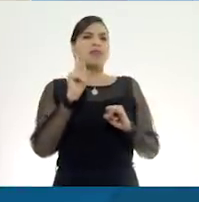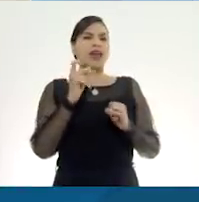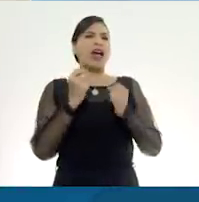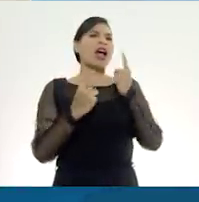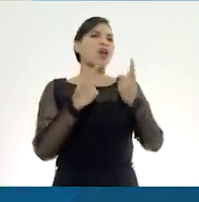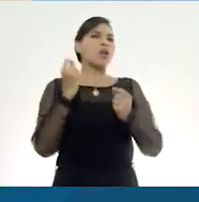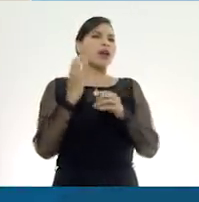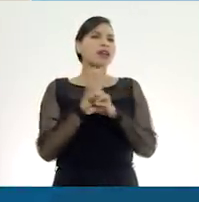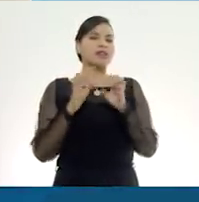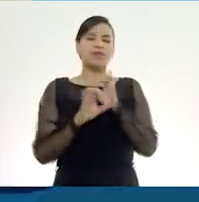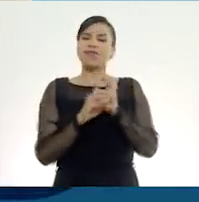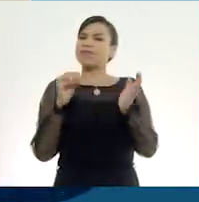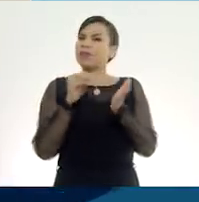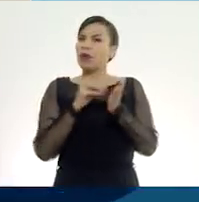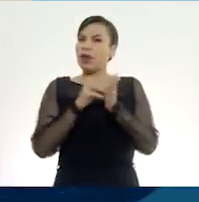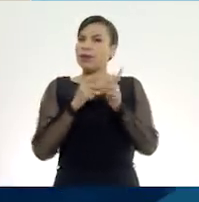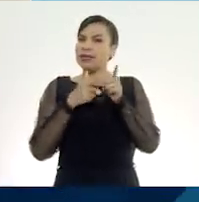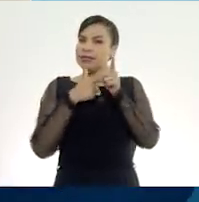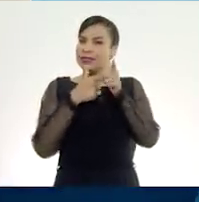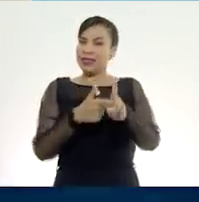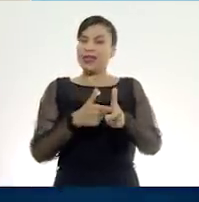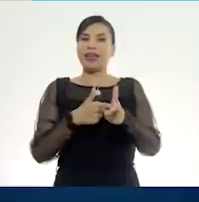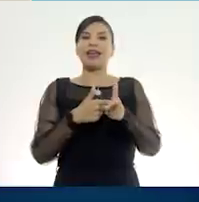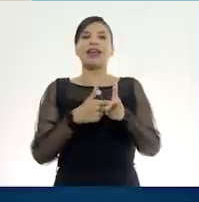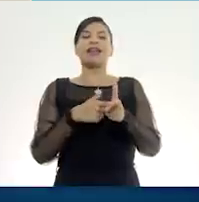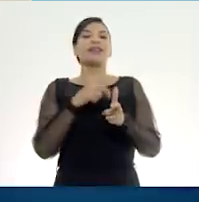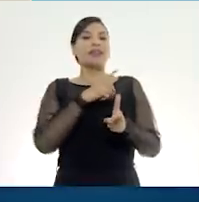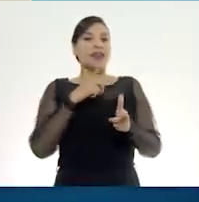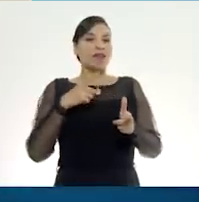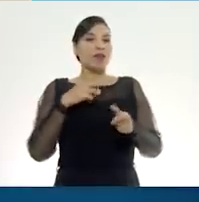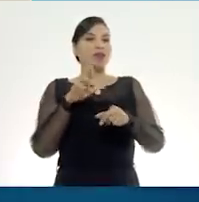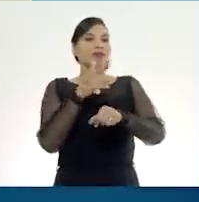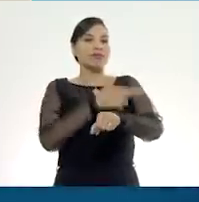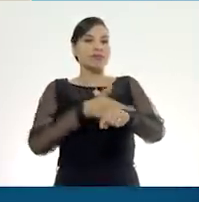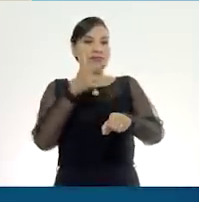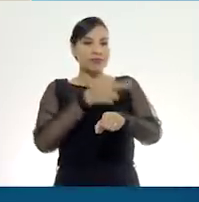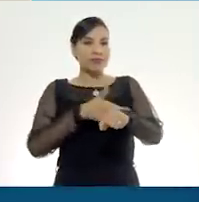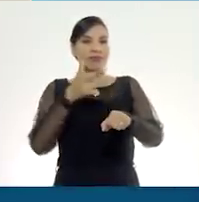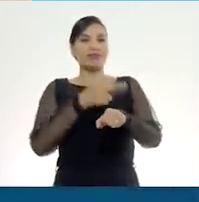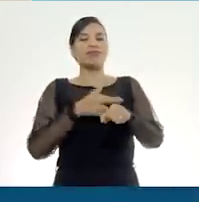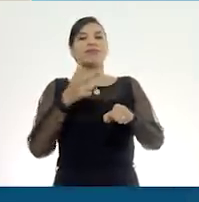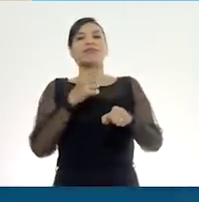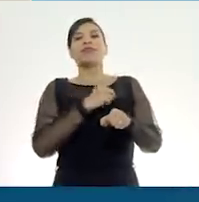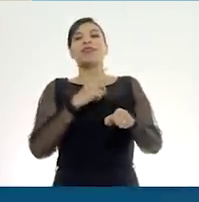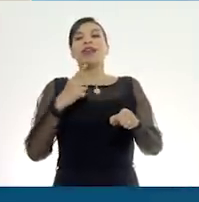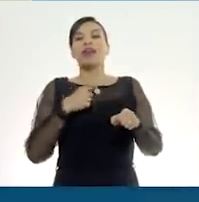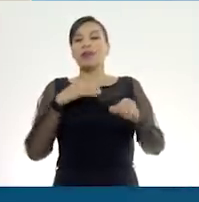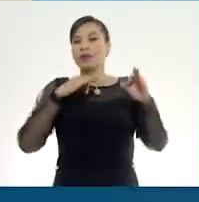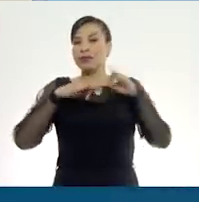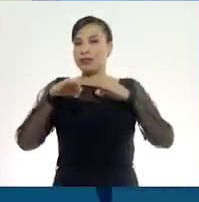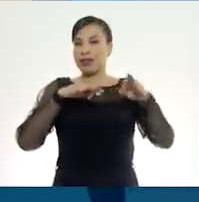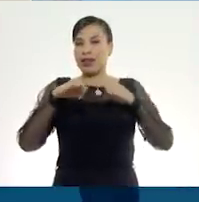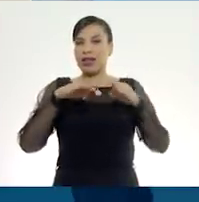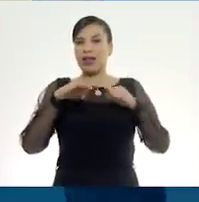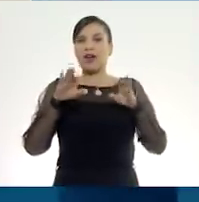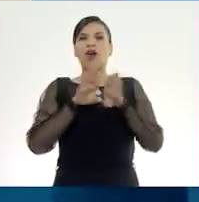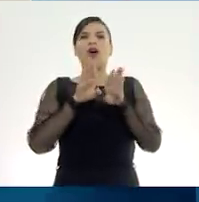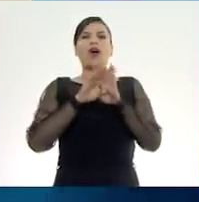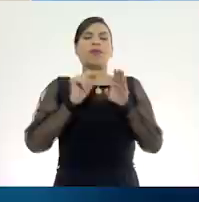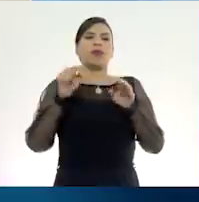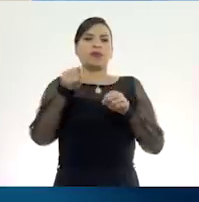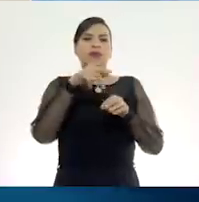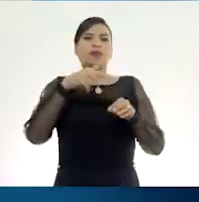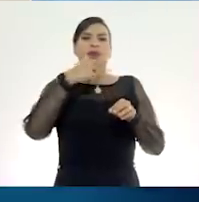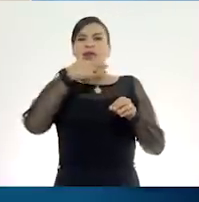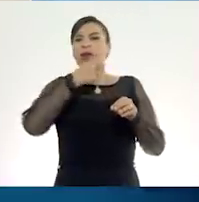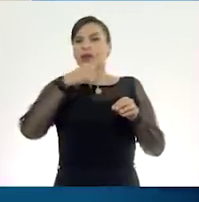algunas cosas todavía permanecen hasta hoy que tenemos que resolver, que tenemos que también trabajar como mexicanas y